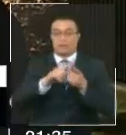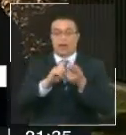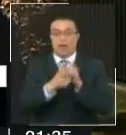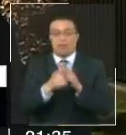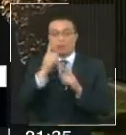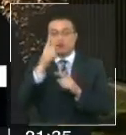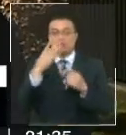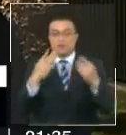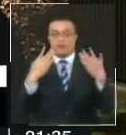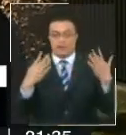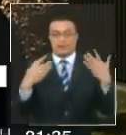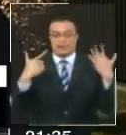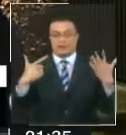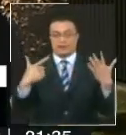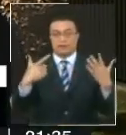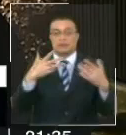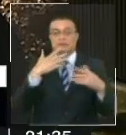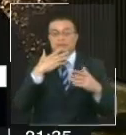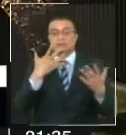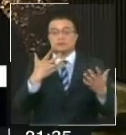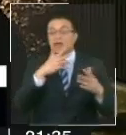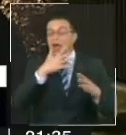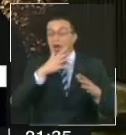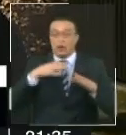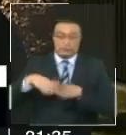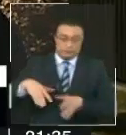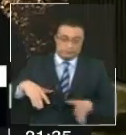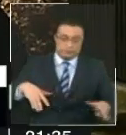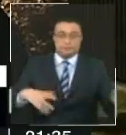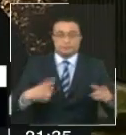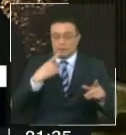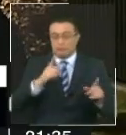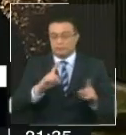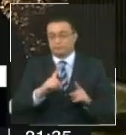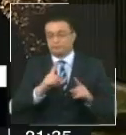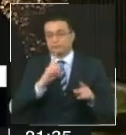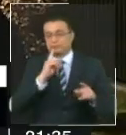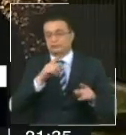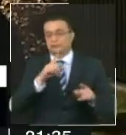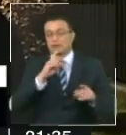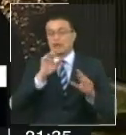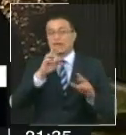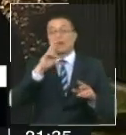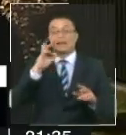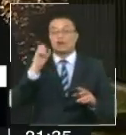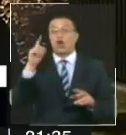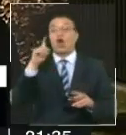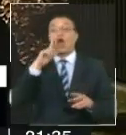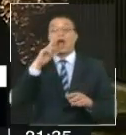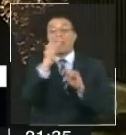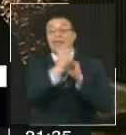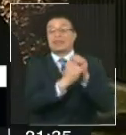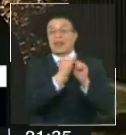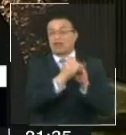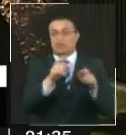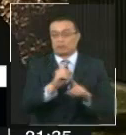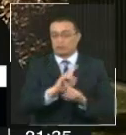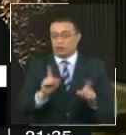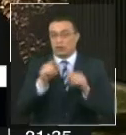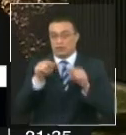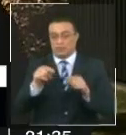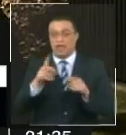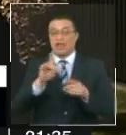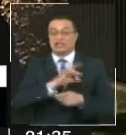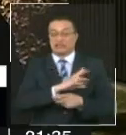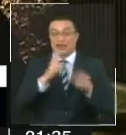año 97 respecto de la naturaleza de las aguas y negándole el carácter de de de Río internacional y por lo tanto negando los derechos que chile